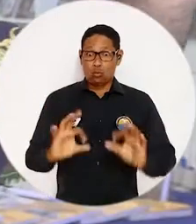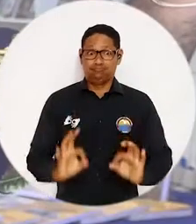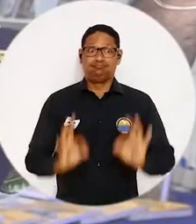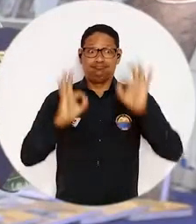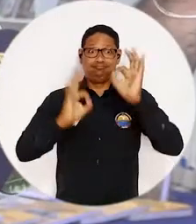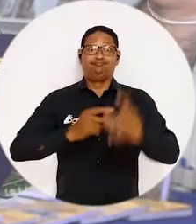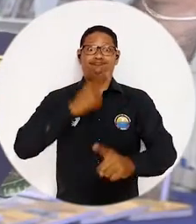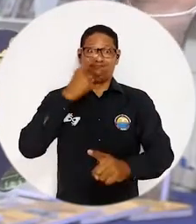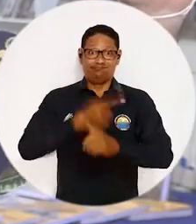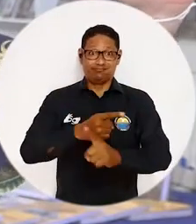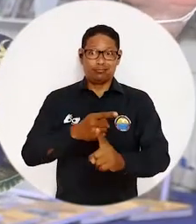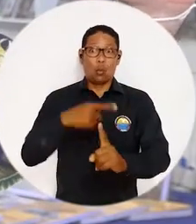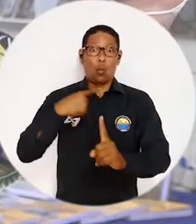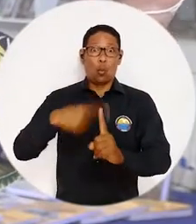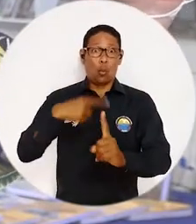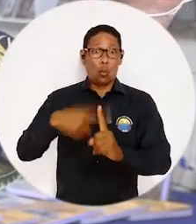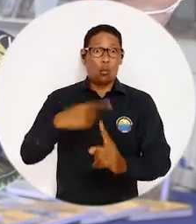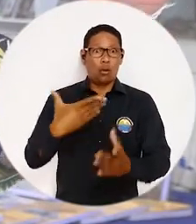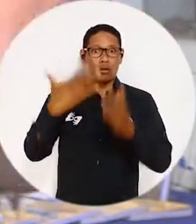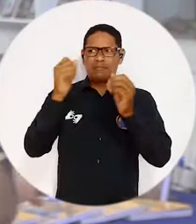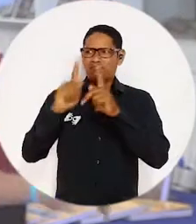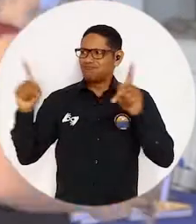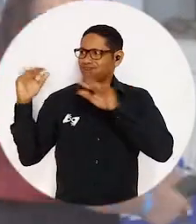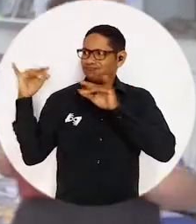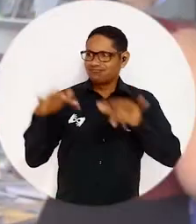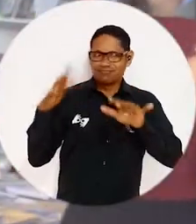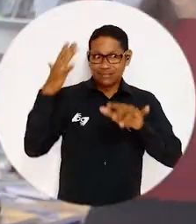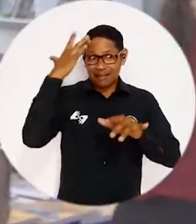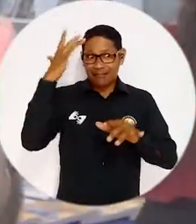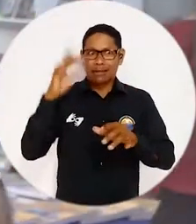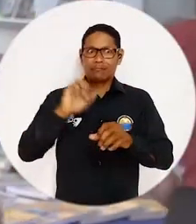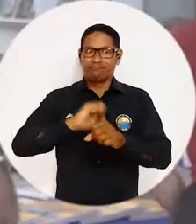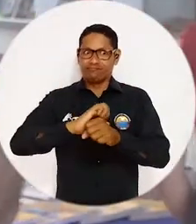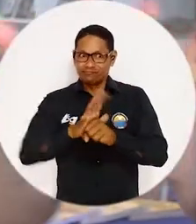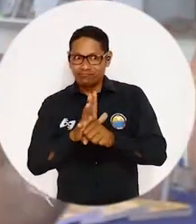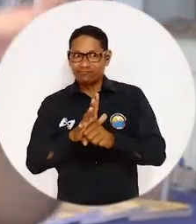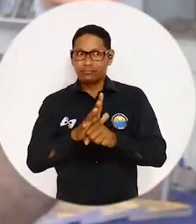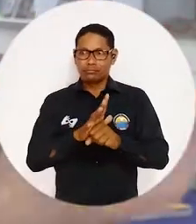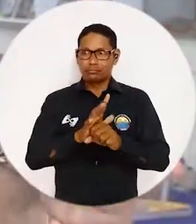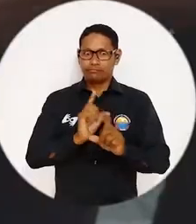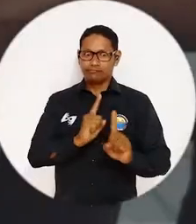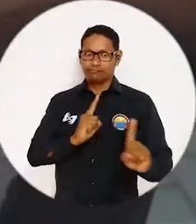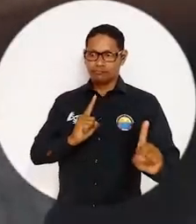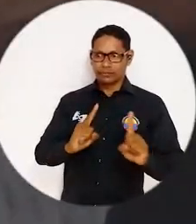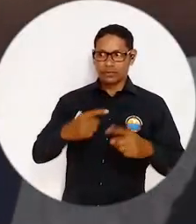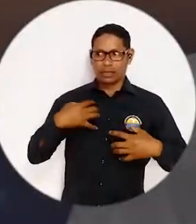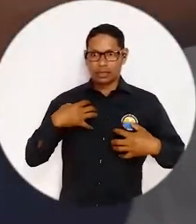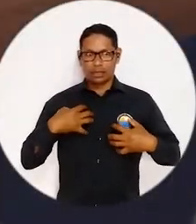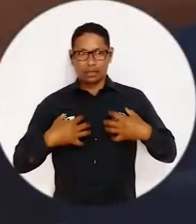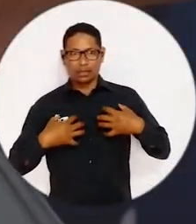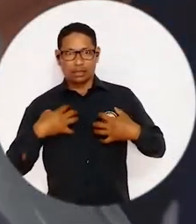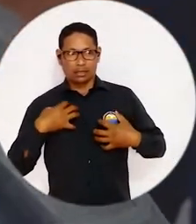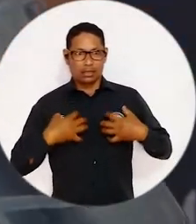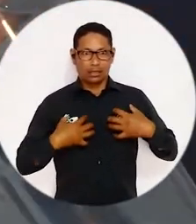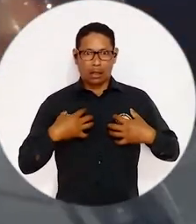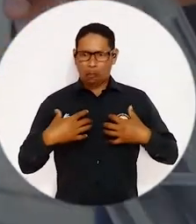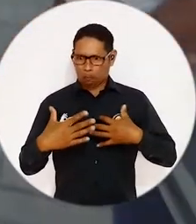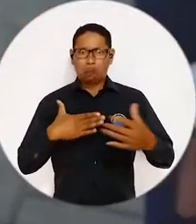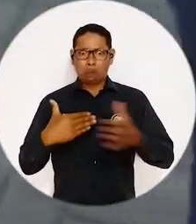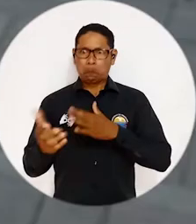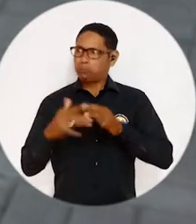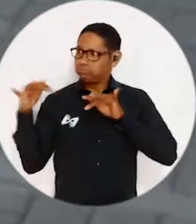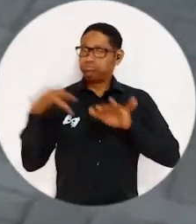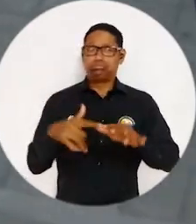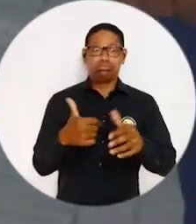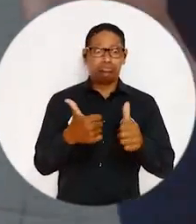realmente es un éxito muy positivo en el que la gente respondió pese a las restricciones, al temor y a todo